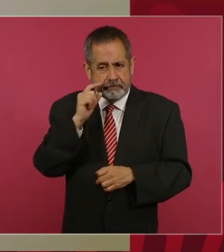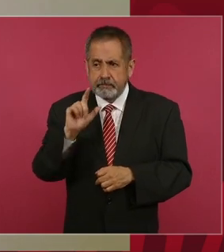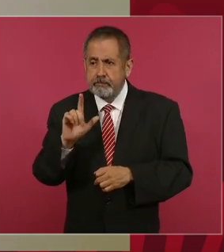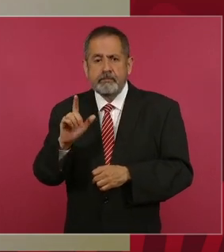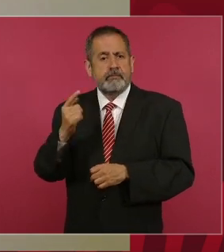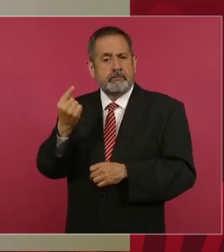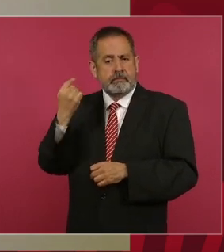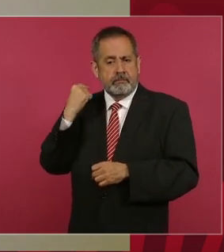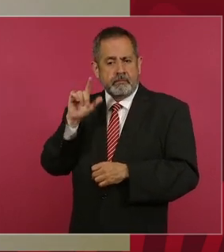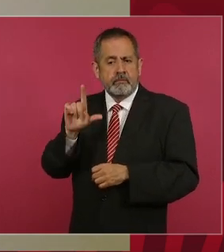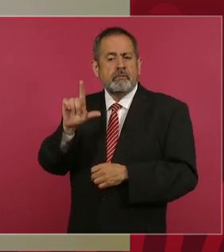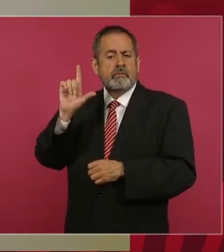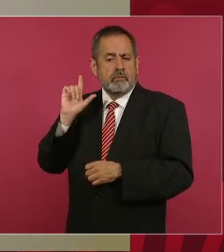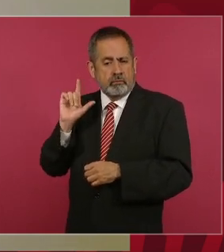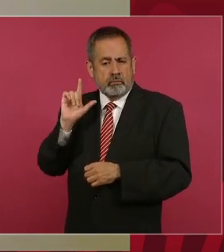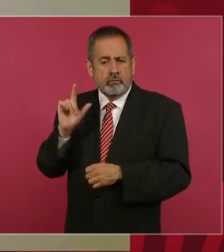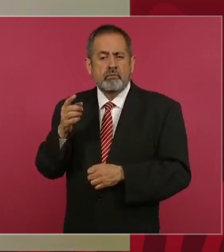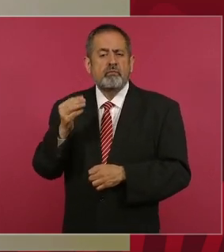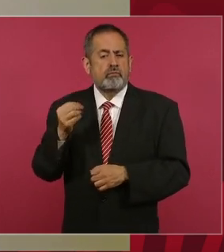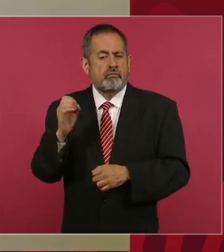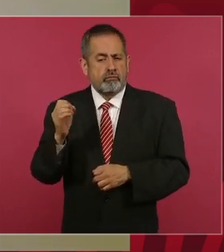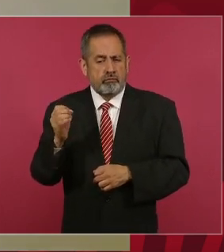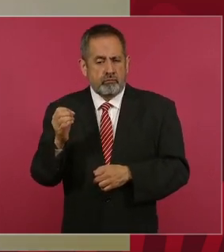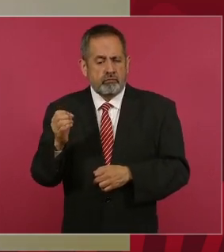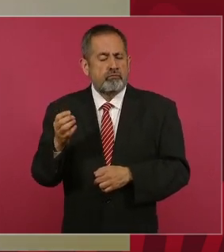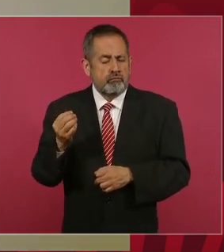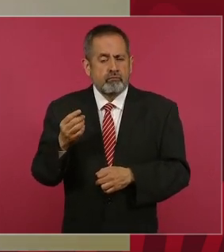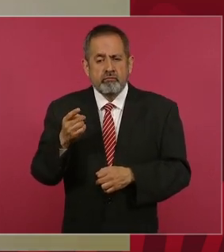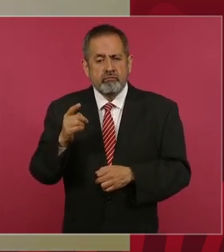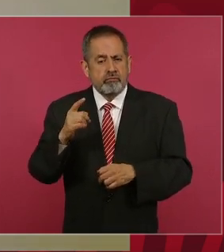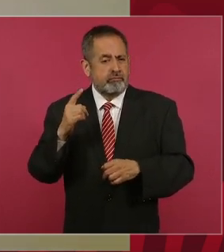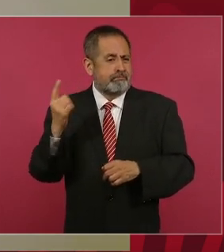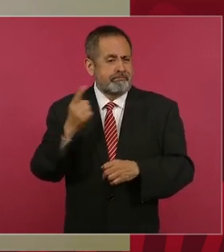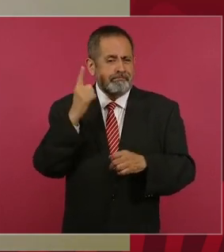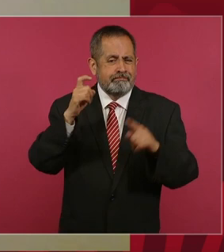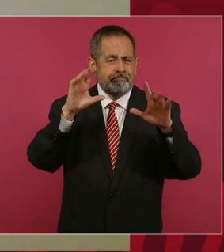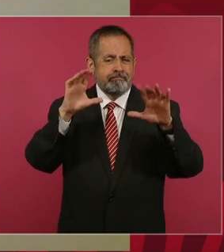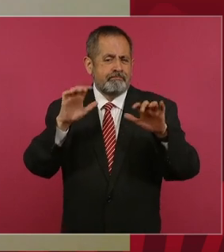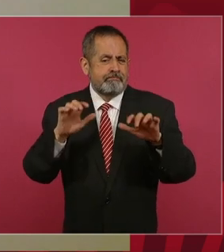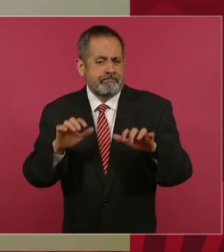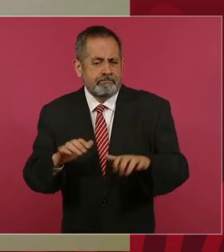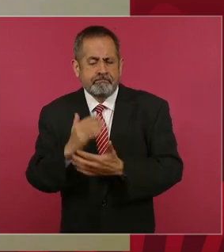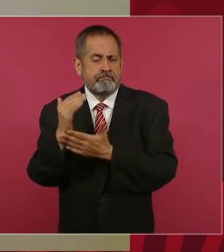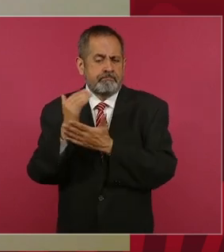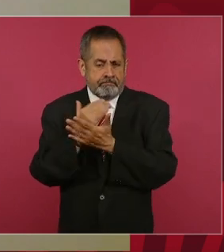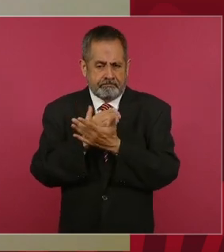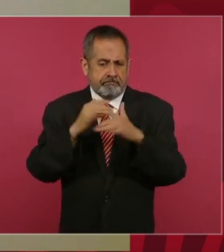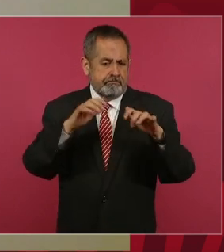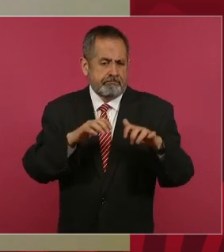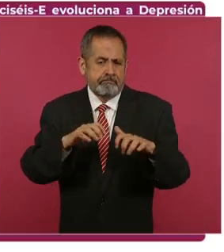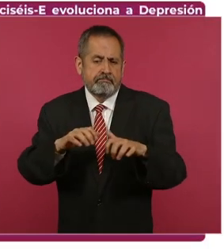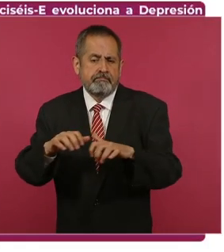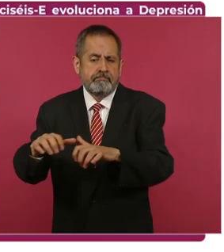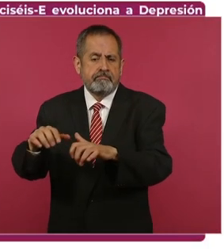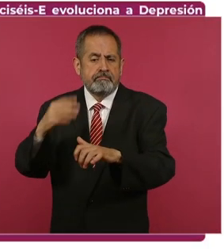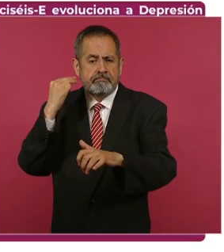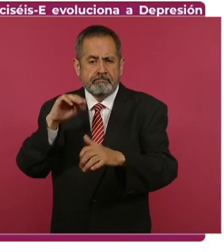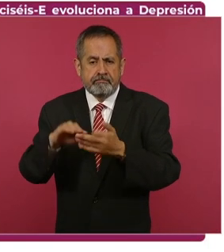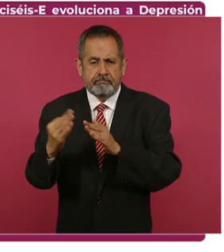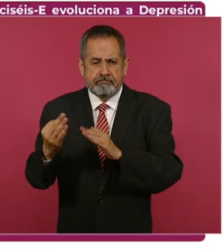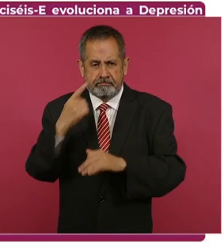lunes 9 de octubre y que se degradó a una baja presión en Michoacán.